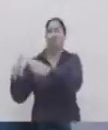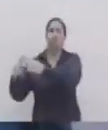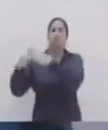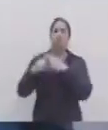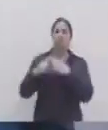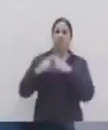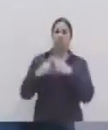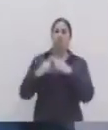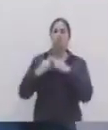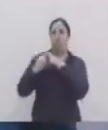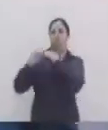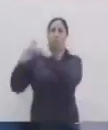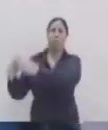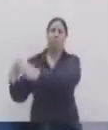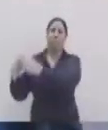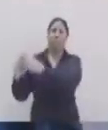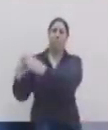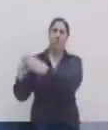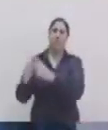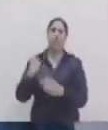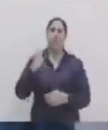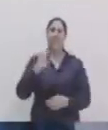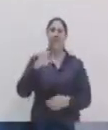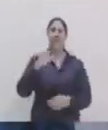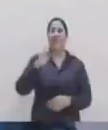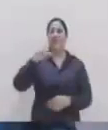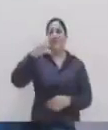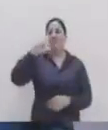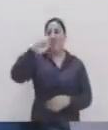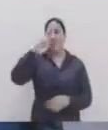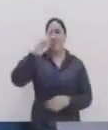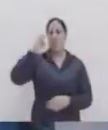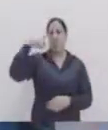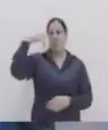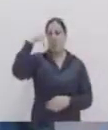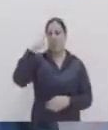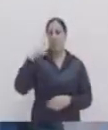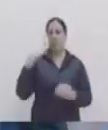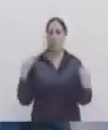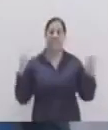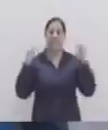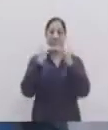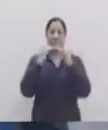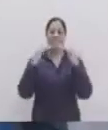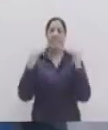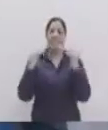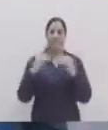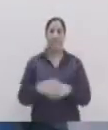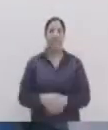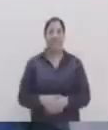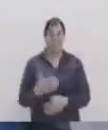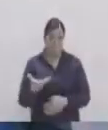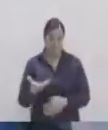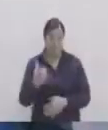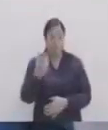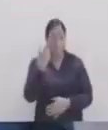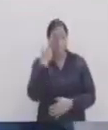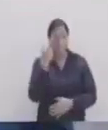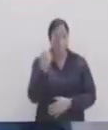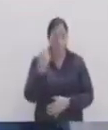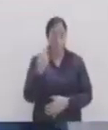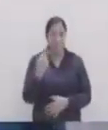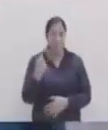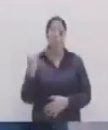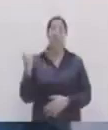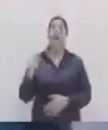electrones entre ellos para mantener una equidad electrónica. ¿Estamos? Esa es la idea.